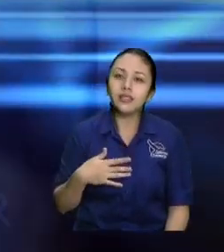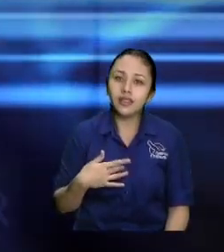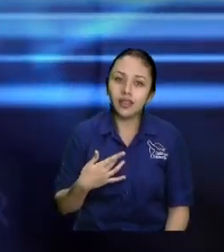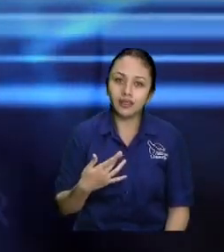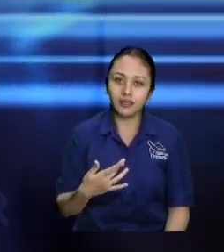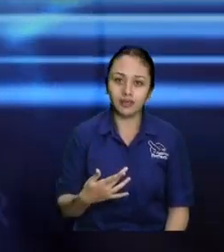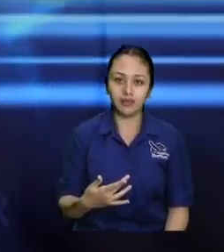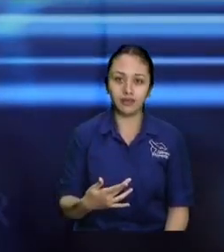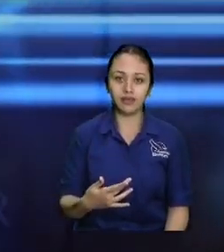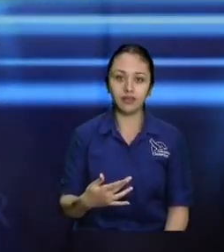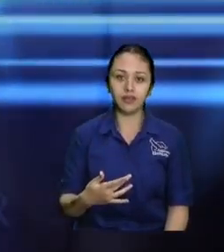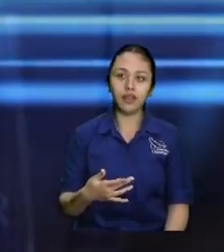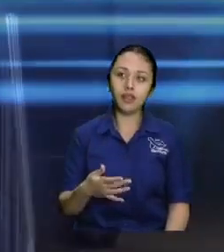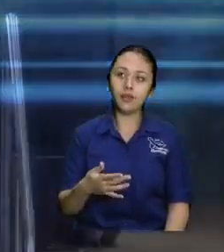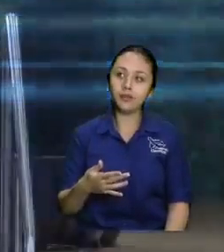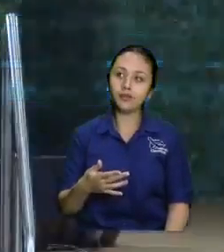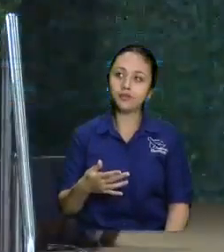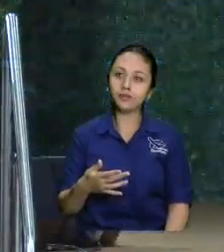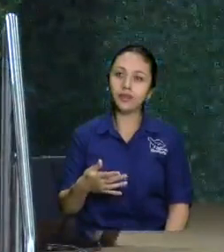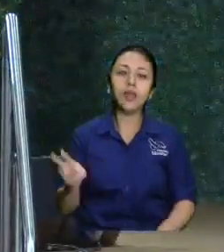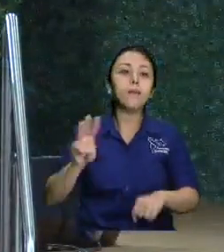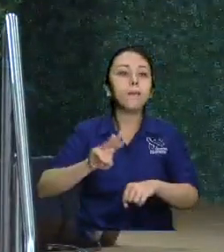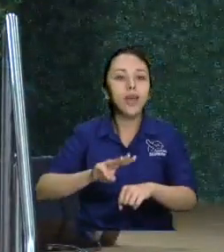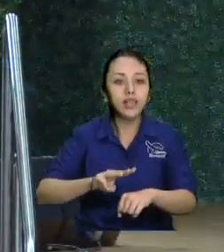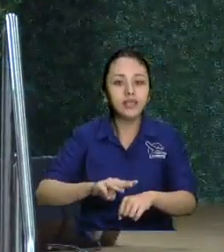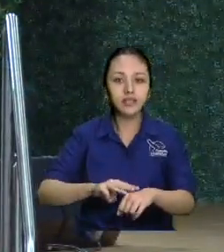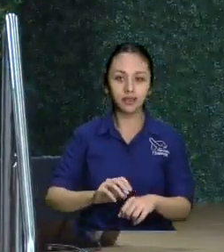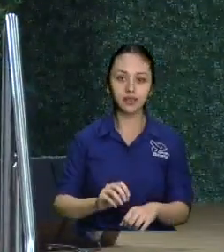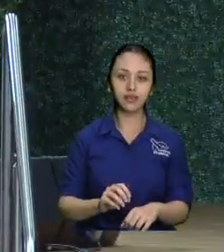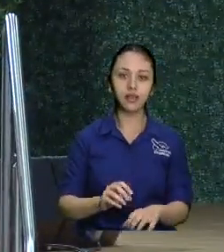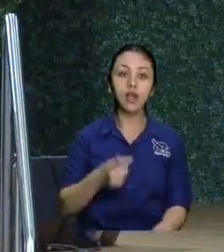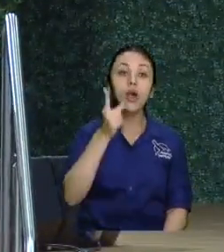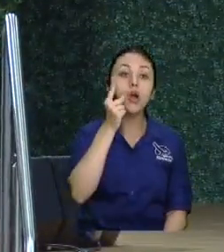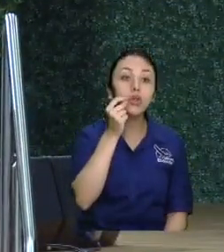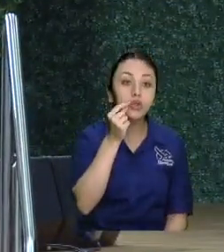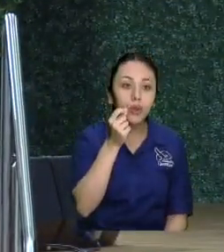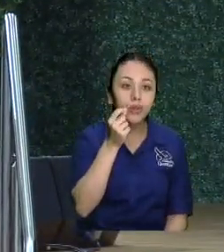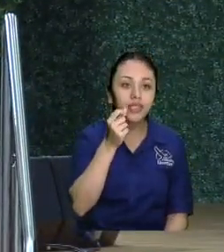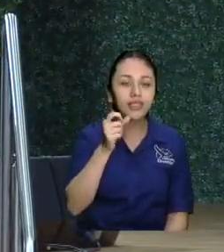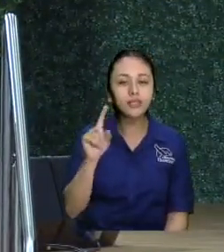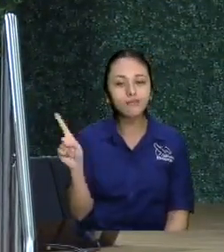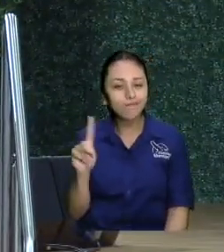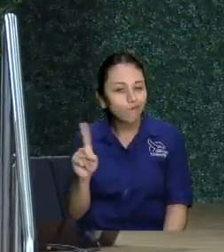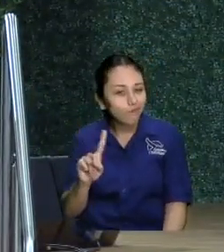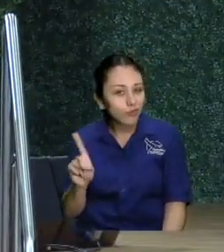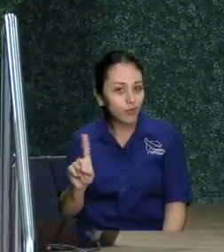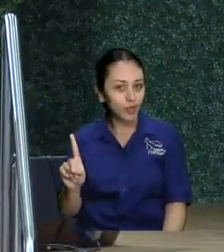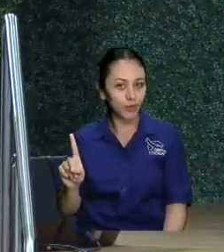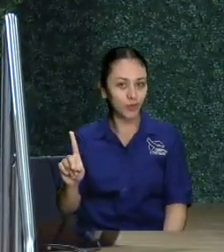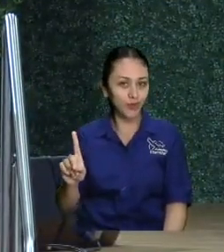Nosotros no. Solo algunos que otros, que ya sabe usted por dónde van, pero no.